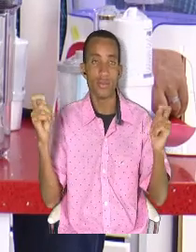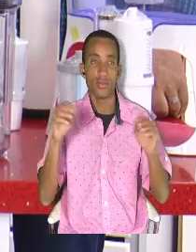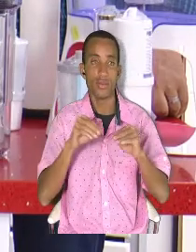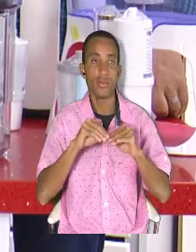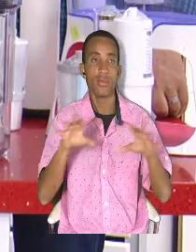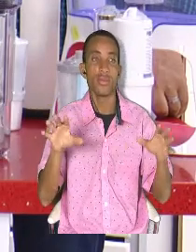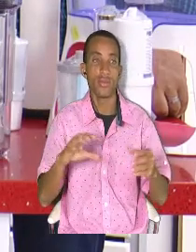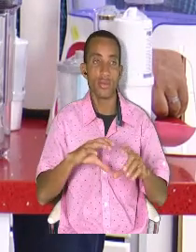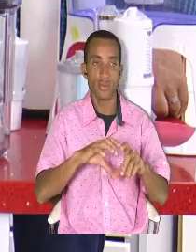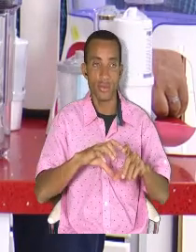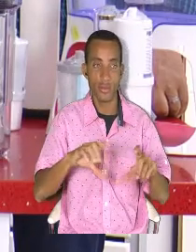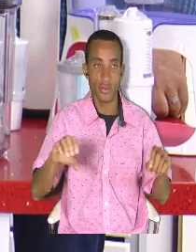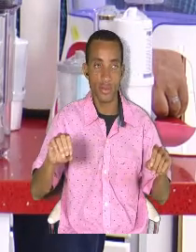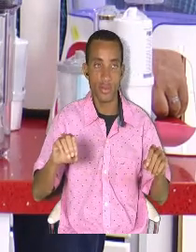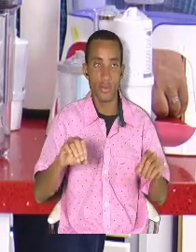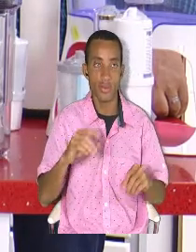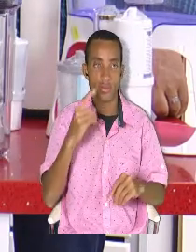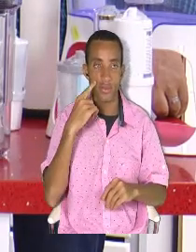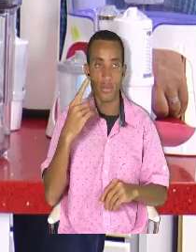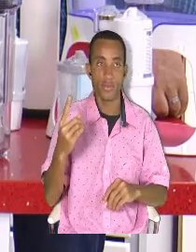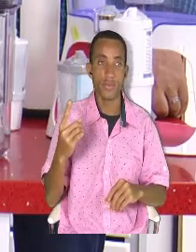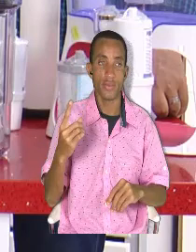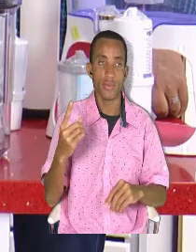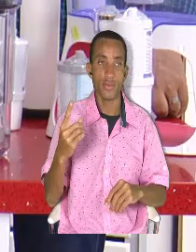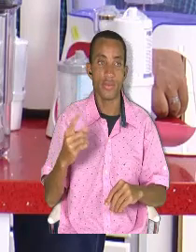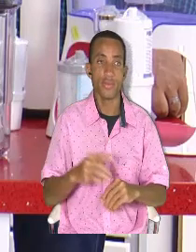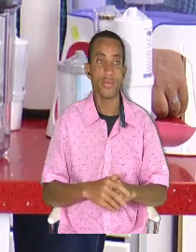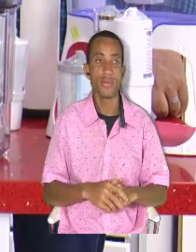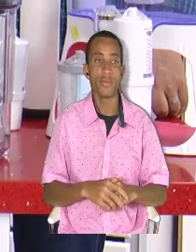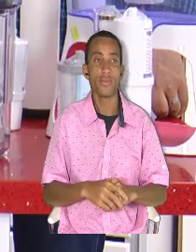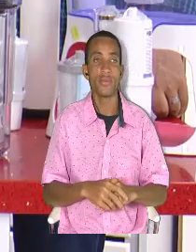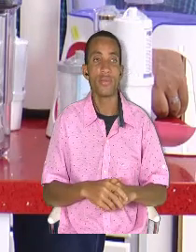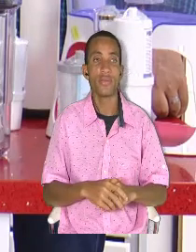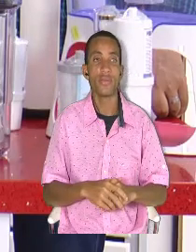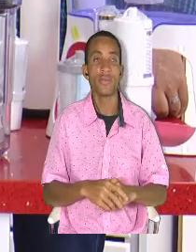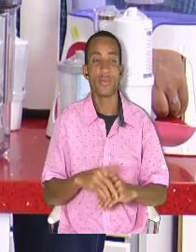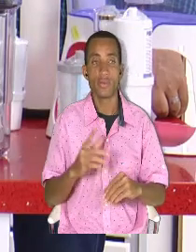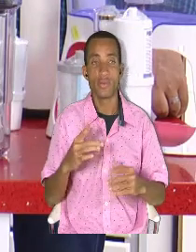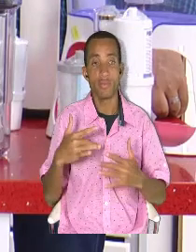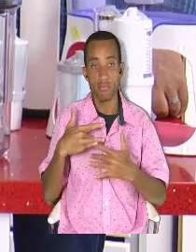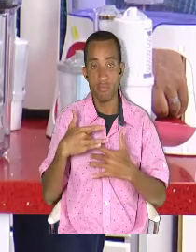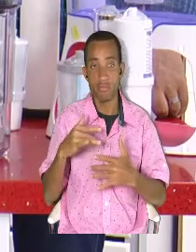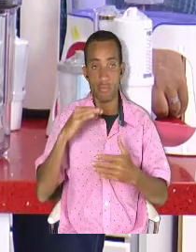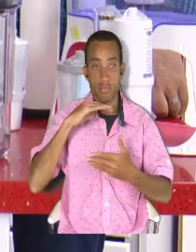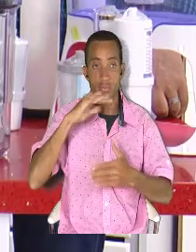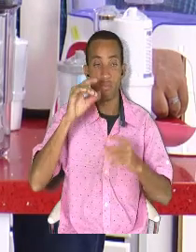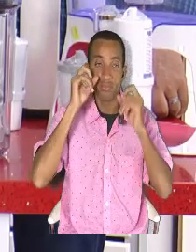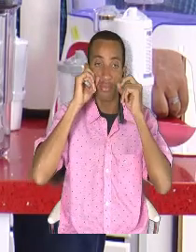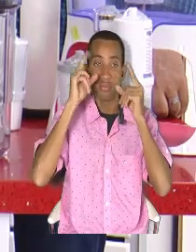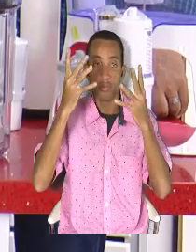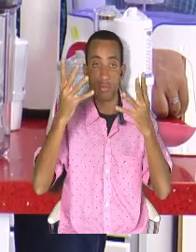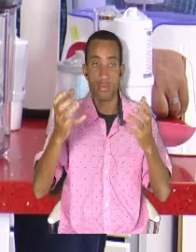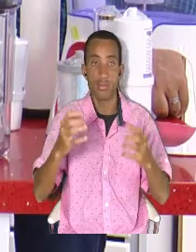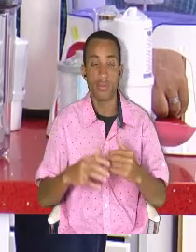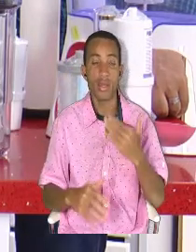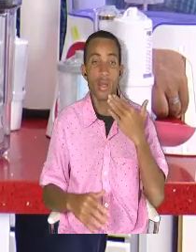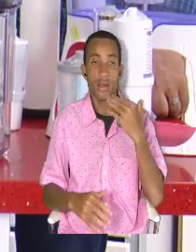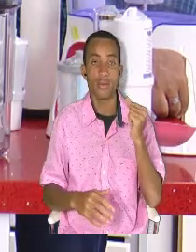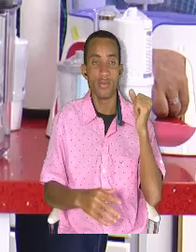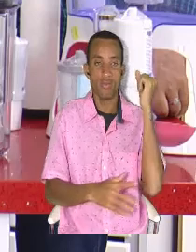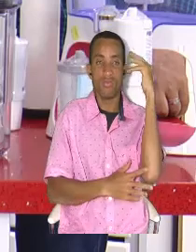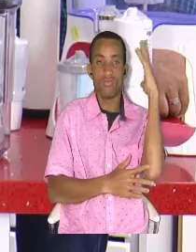¿sí? Como pueden observar, estas boleticas es para un obsequio de las mujeres que quieran ir a esta charla de